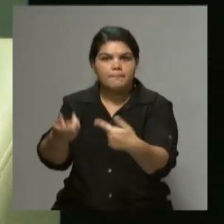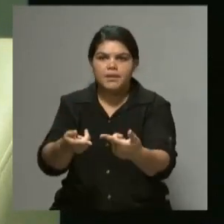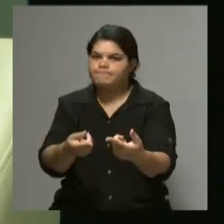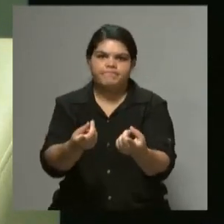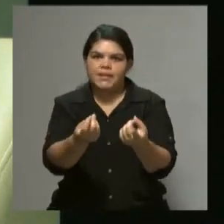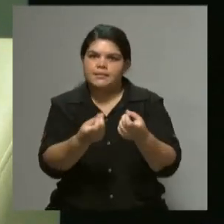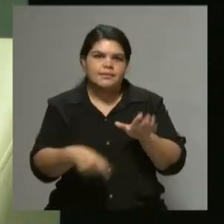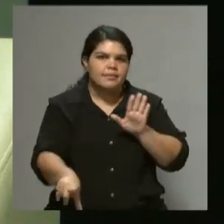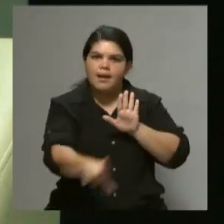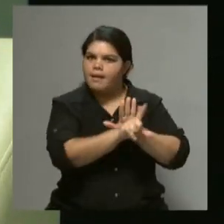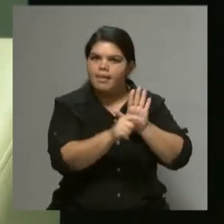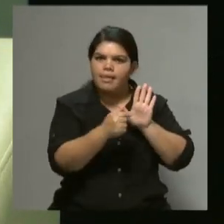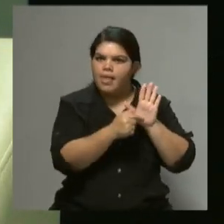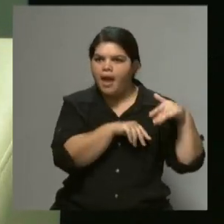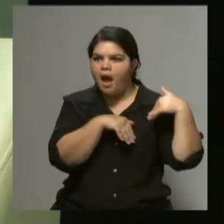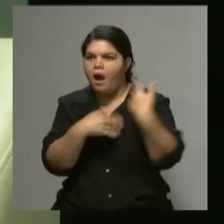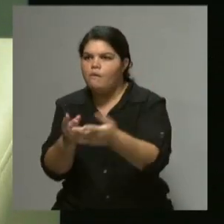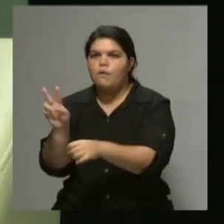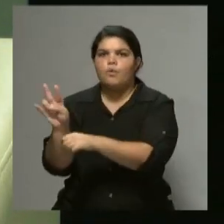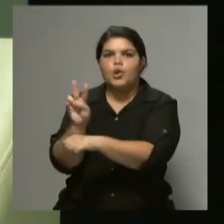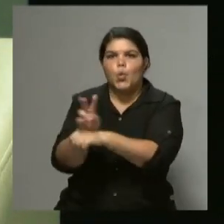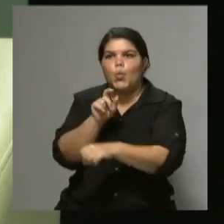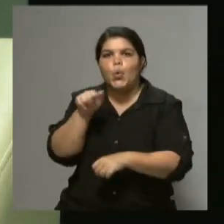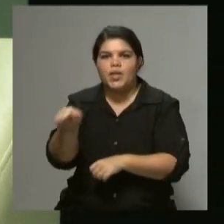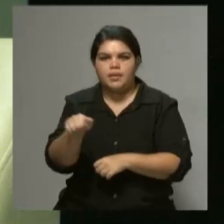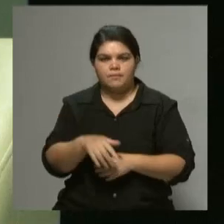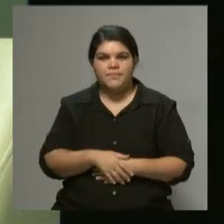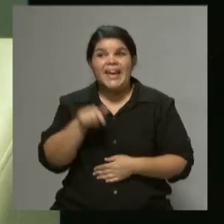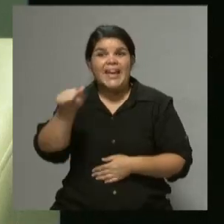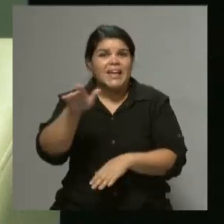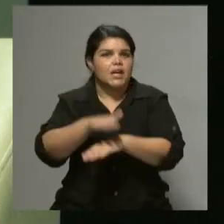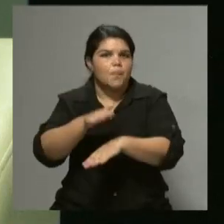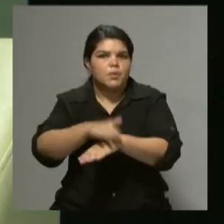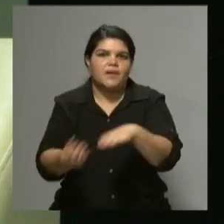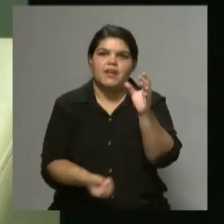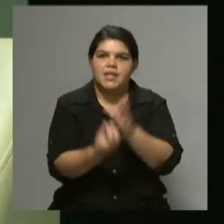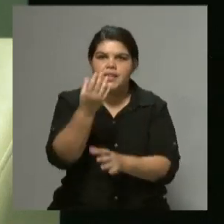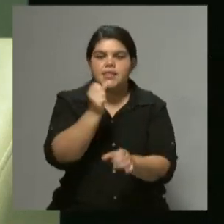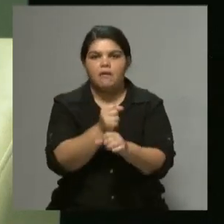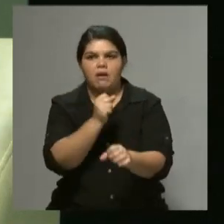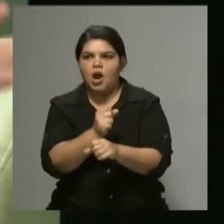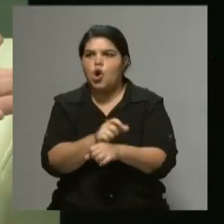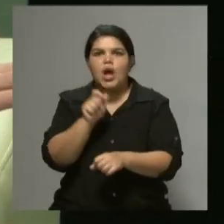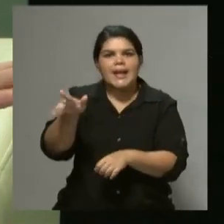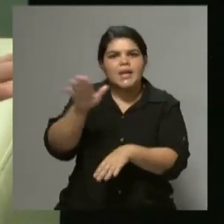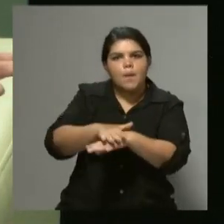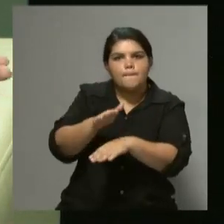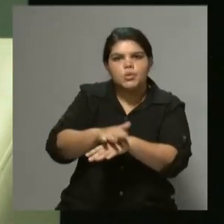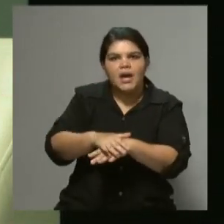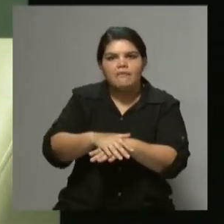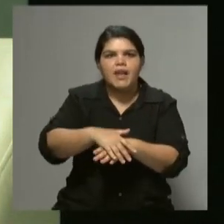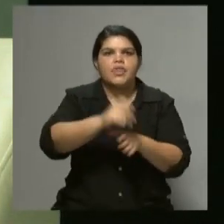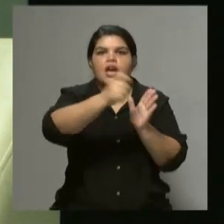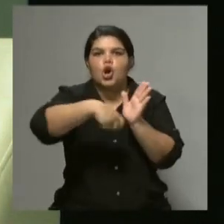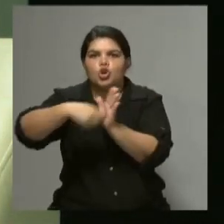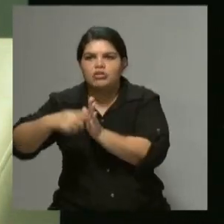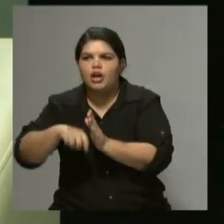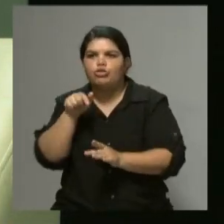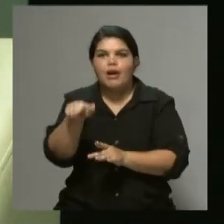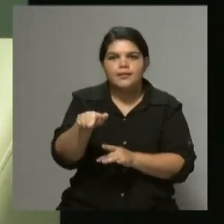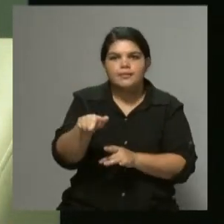creo que tienen que haber condiciones un poco más favorables para un lado de la balanza y también para el otro, ¿sí?